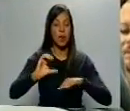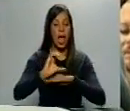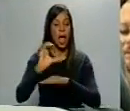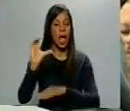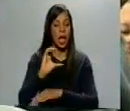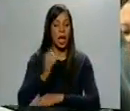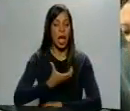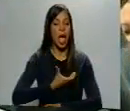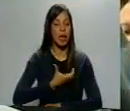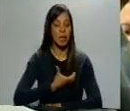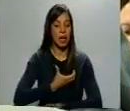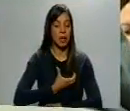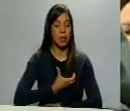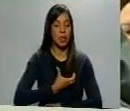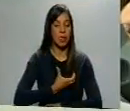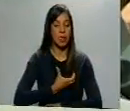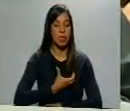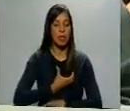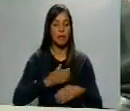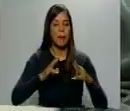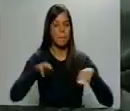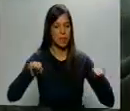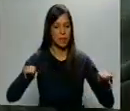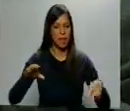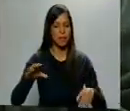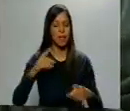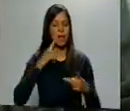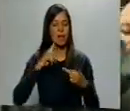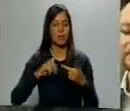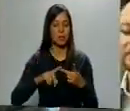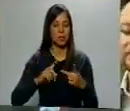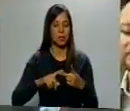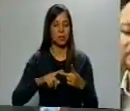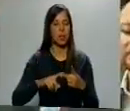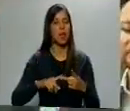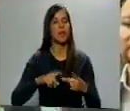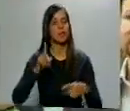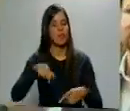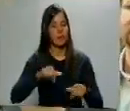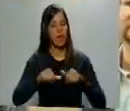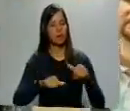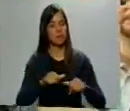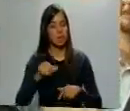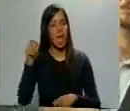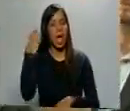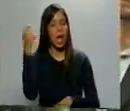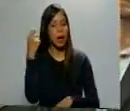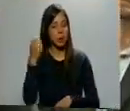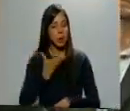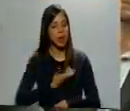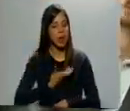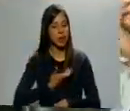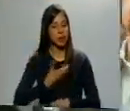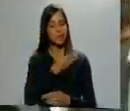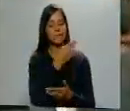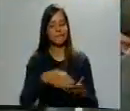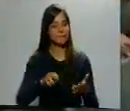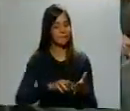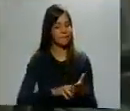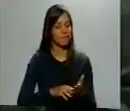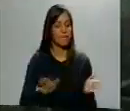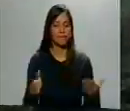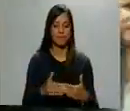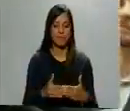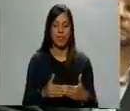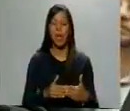alcaldía del nivel metropolitano de Caracas y el distrito del Alto Apure. Para hablar un poquito